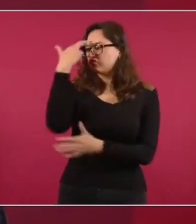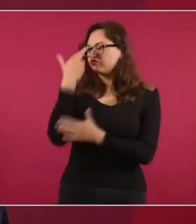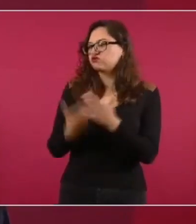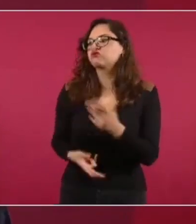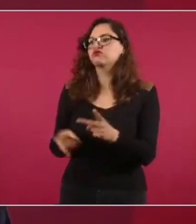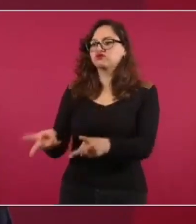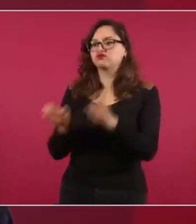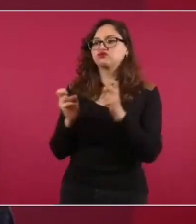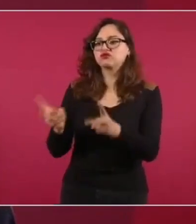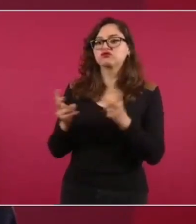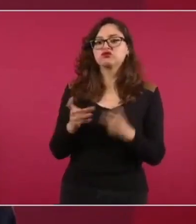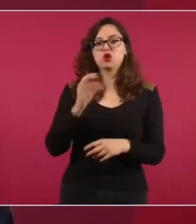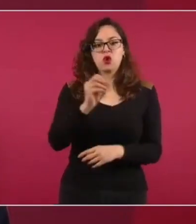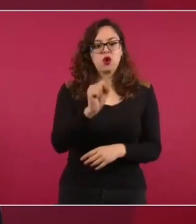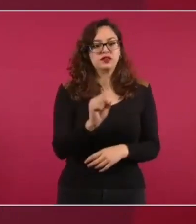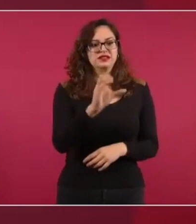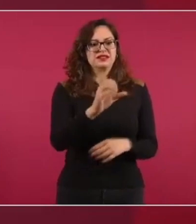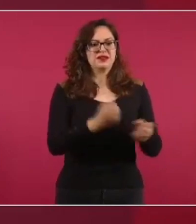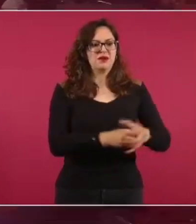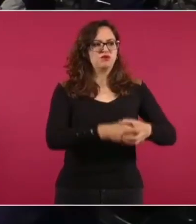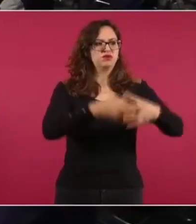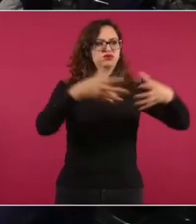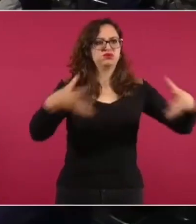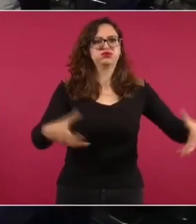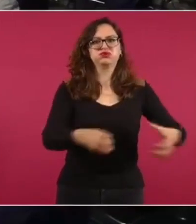Entonces proliferaron esas organizaciones